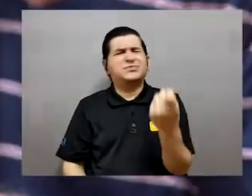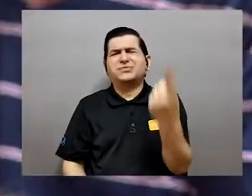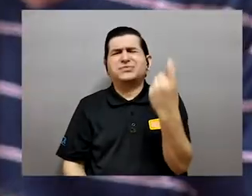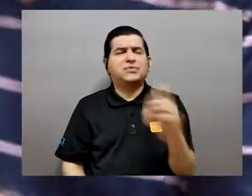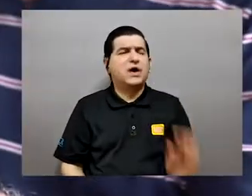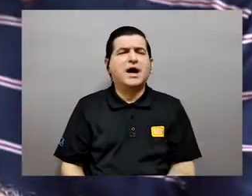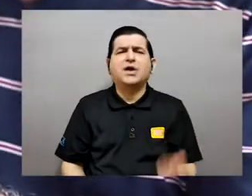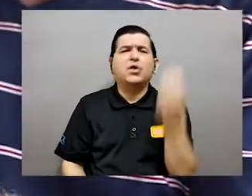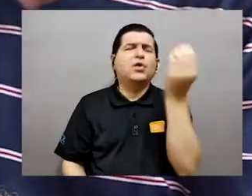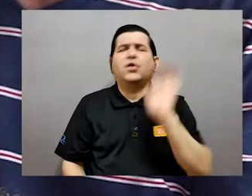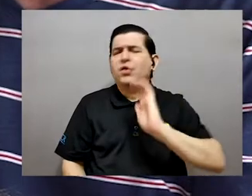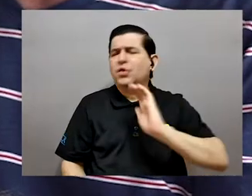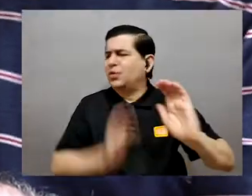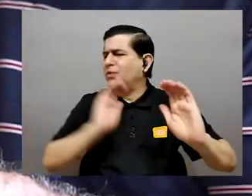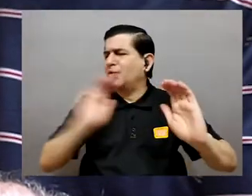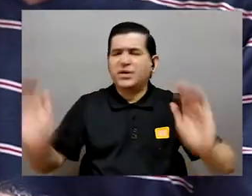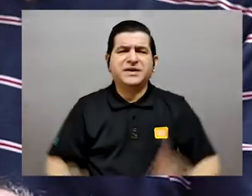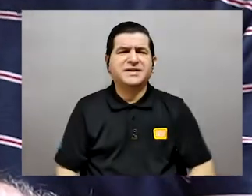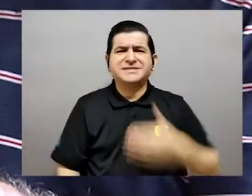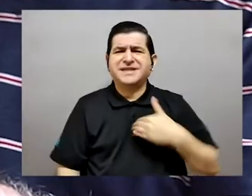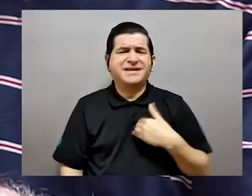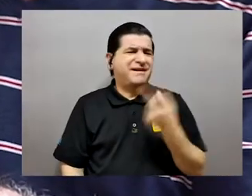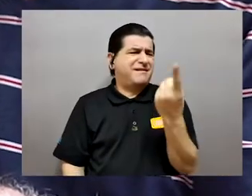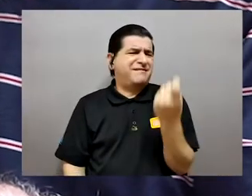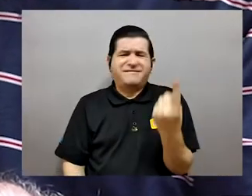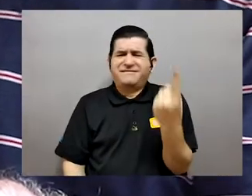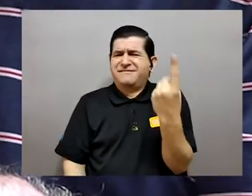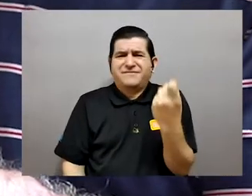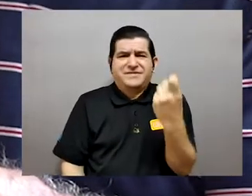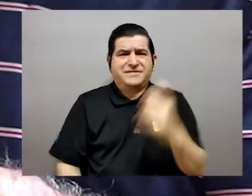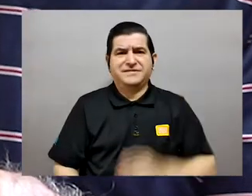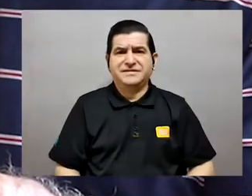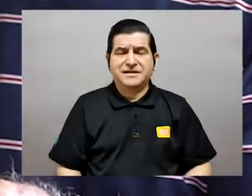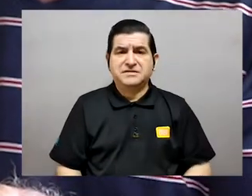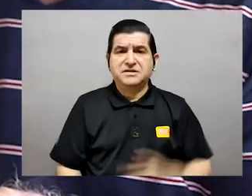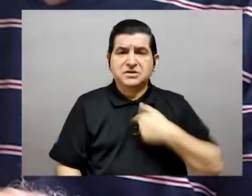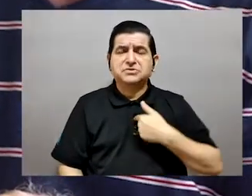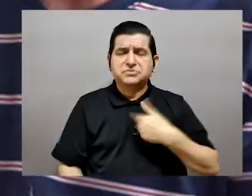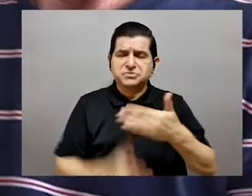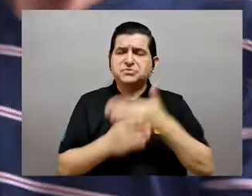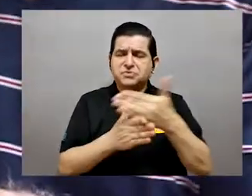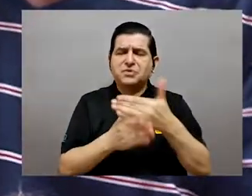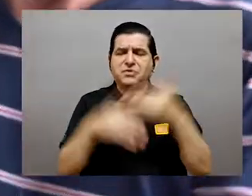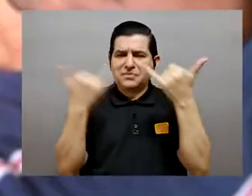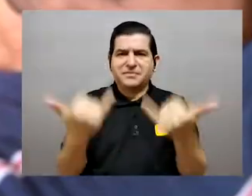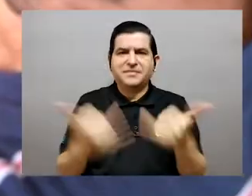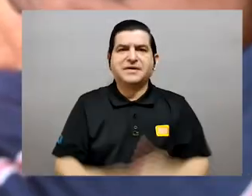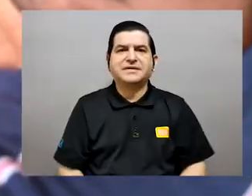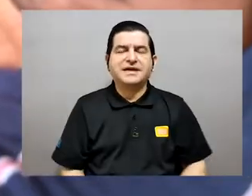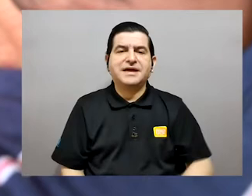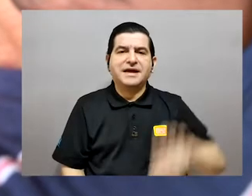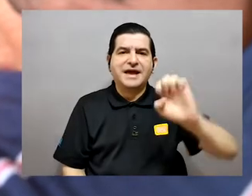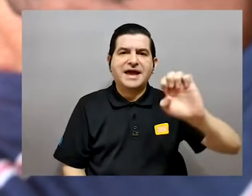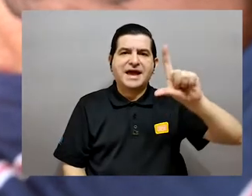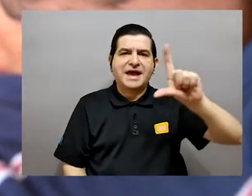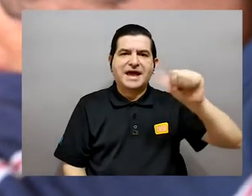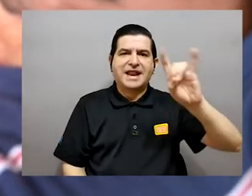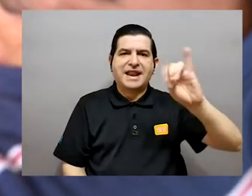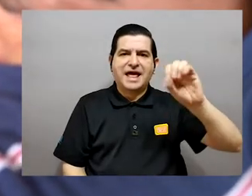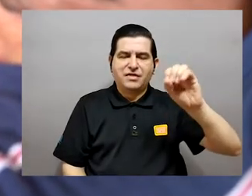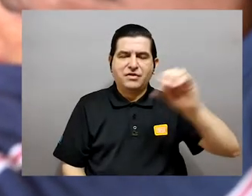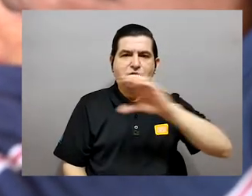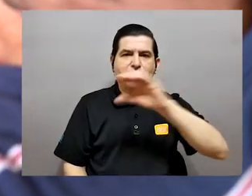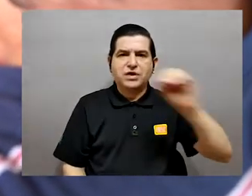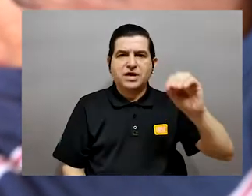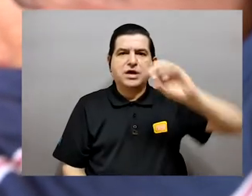época era el vehículo más importante, la carreta. Básicamente entre cuarto y quinto grado yo estaba muy,